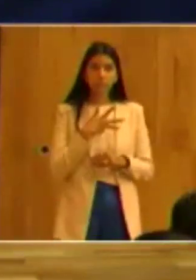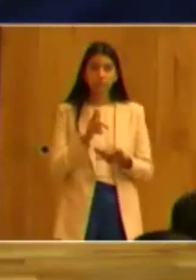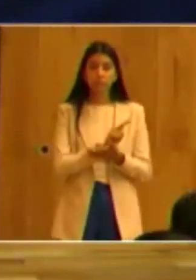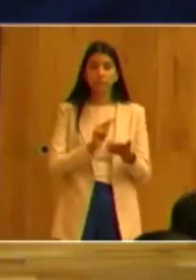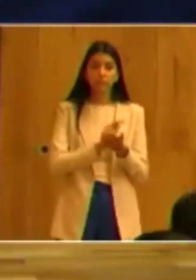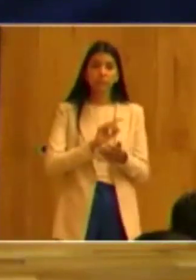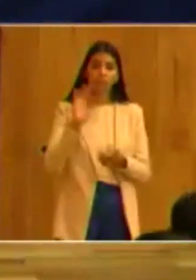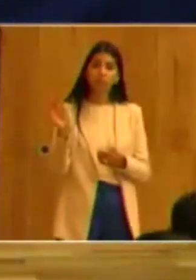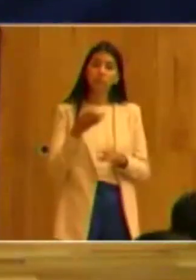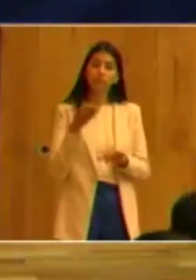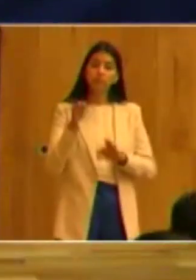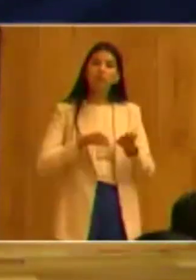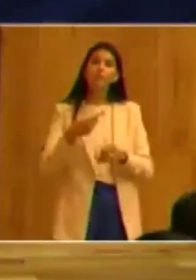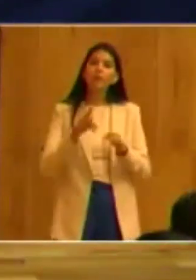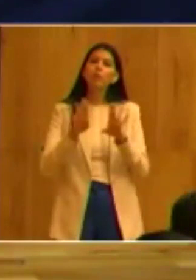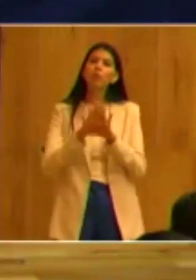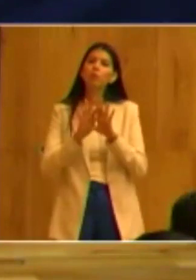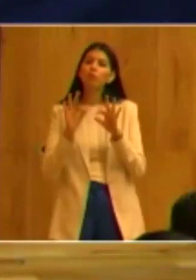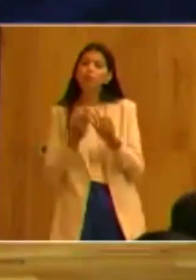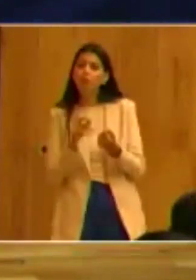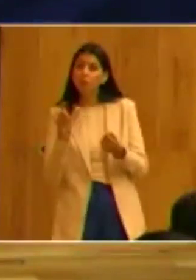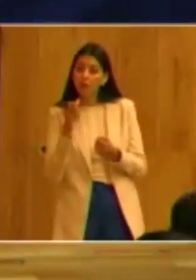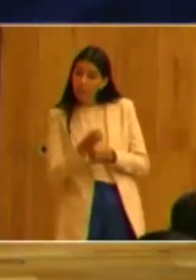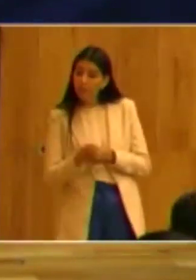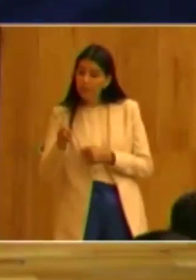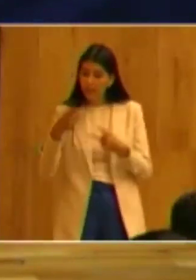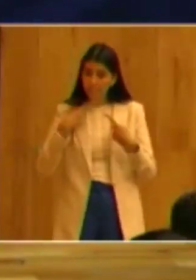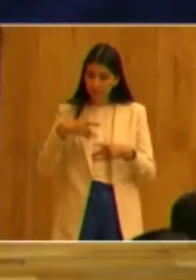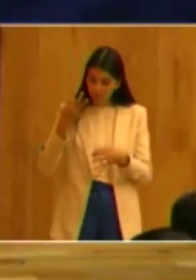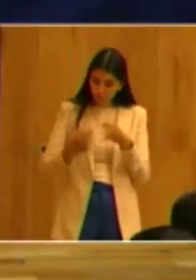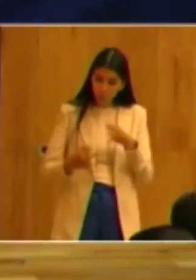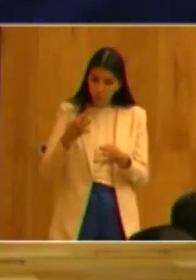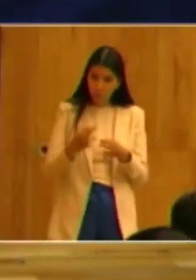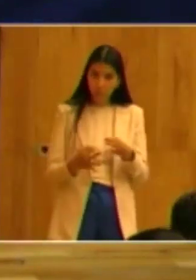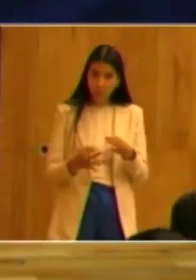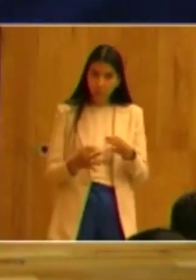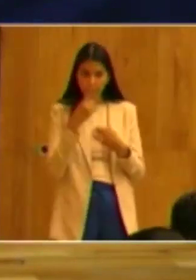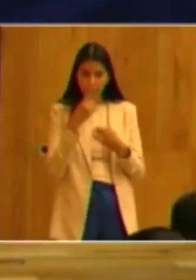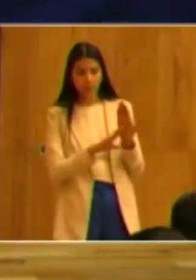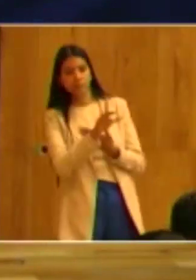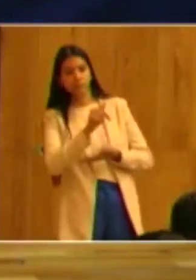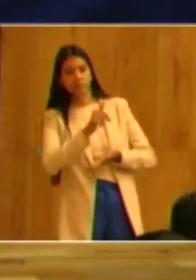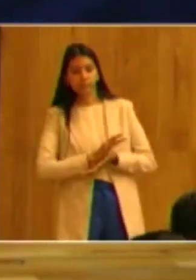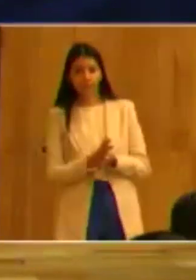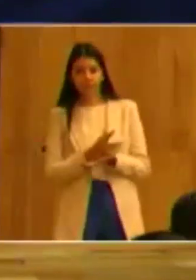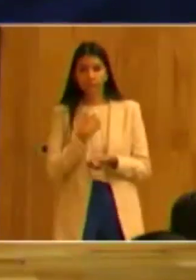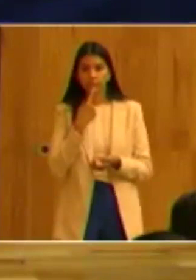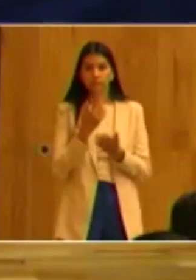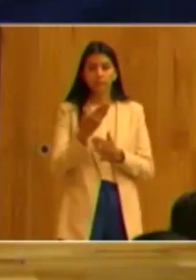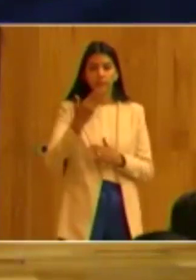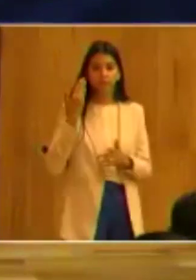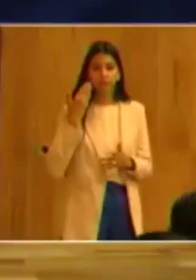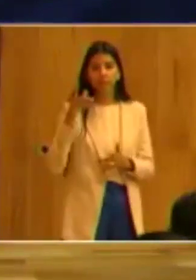Federal del Trabajo. Pero ¿de qué manera? Cuando obligan al juzgador a evitar la discriminación. Como yo lo decía al